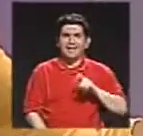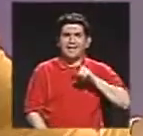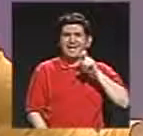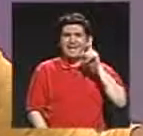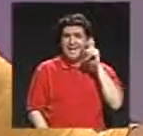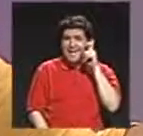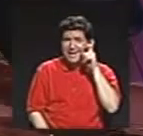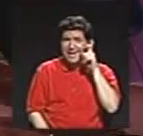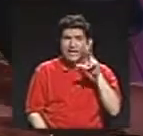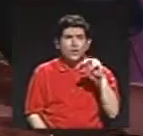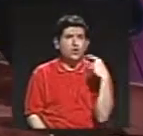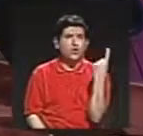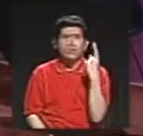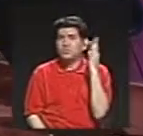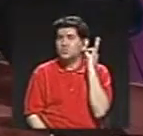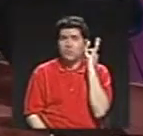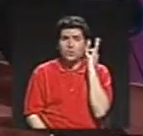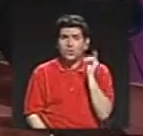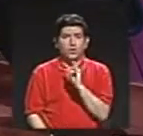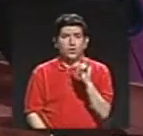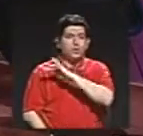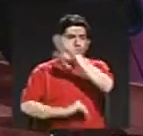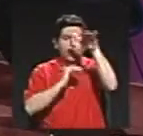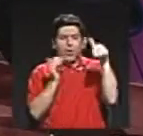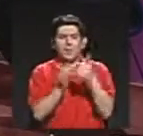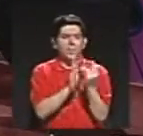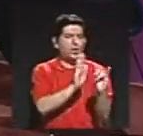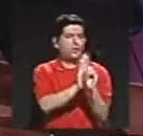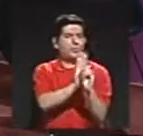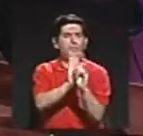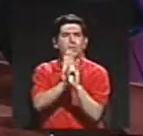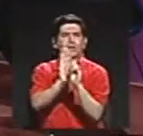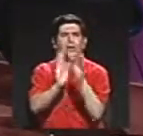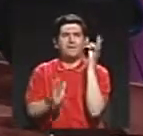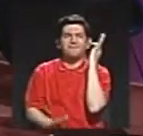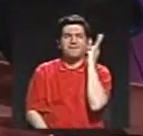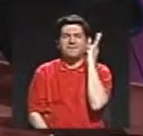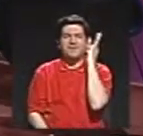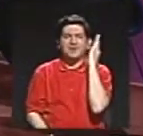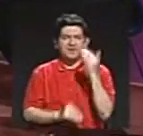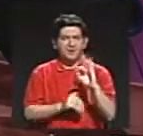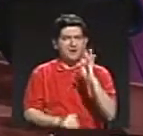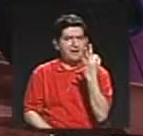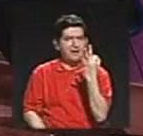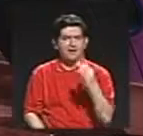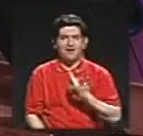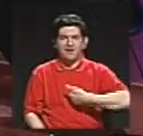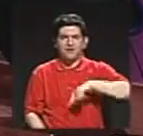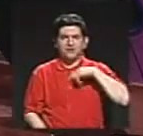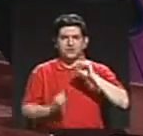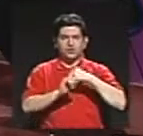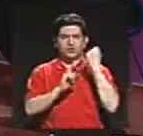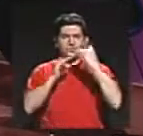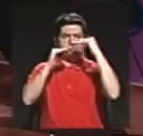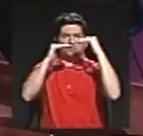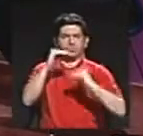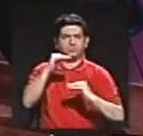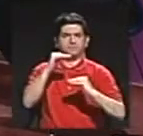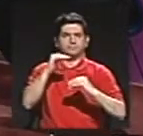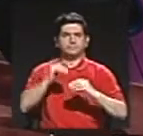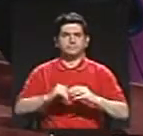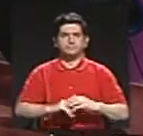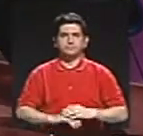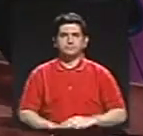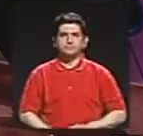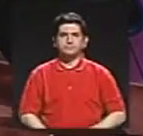género no solo como mujeres sino con todo lo identificado con lo femenino eh nos pone en un ámbito de subordinación